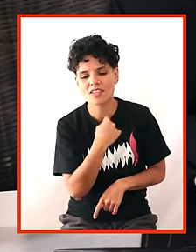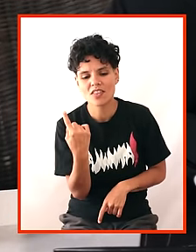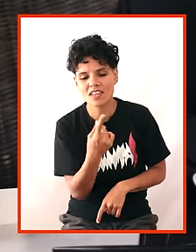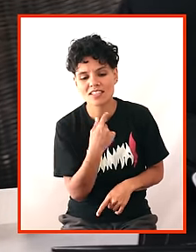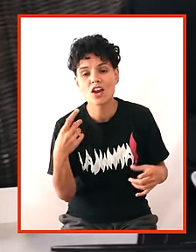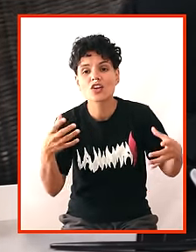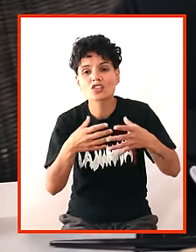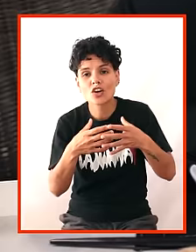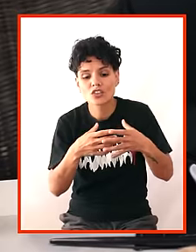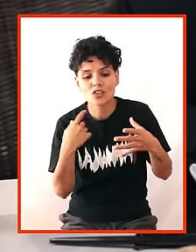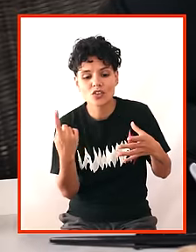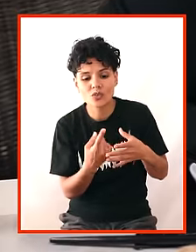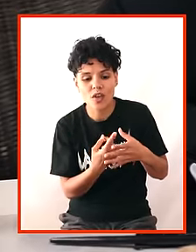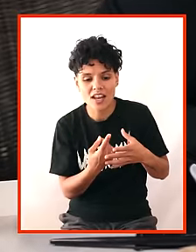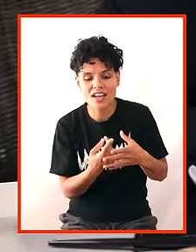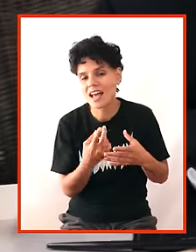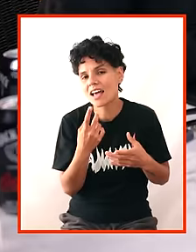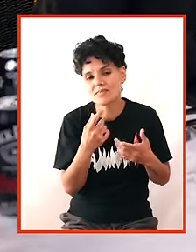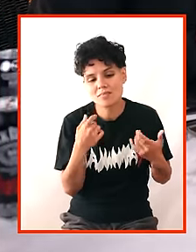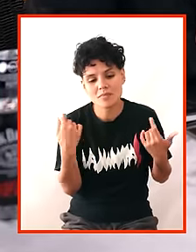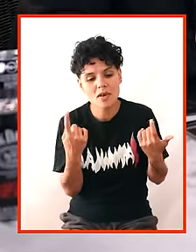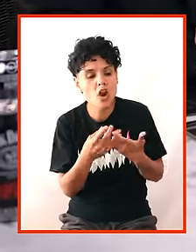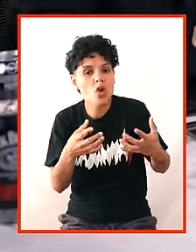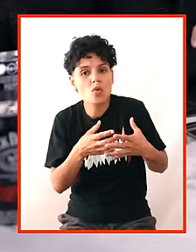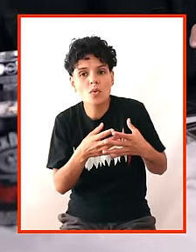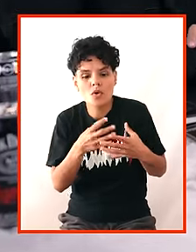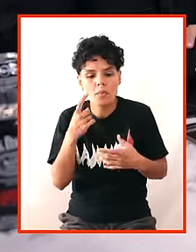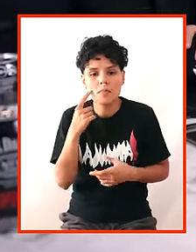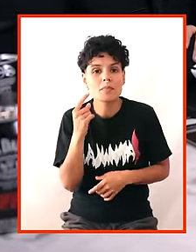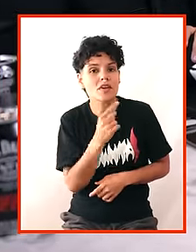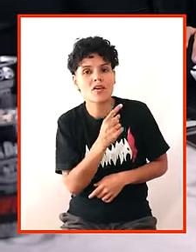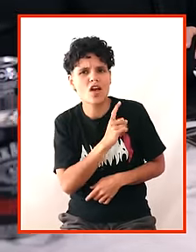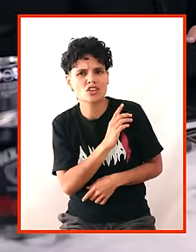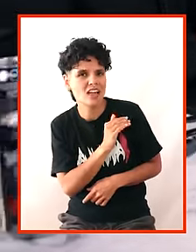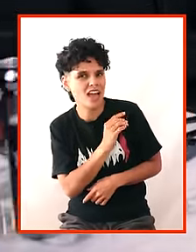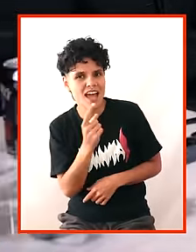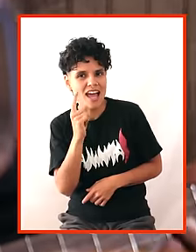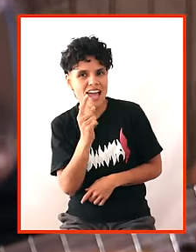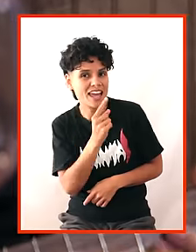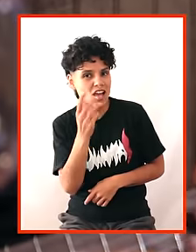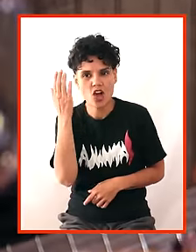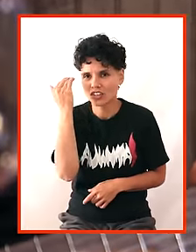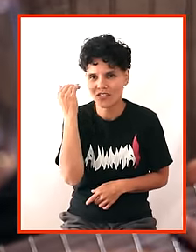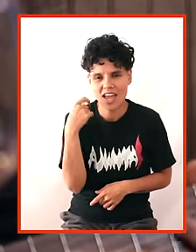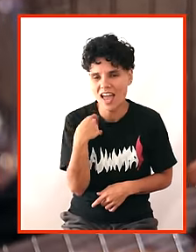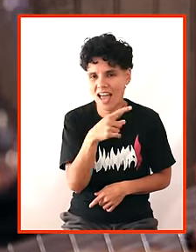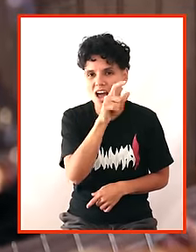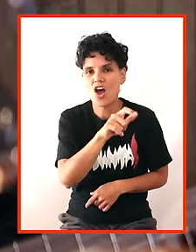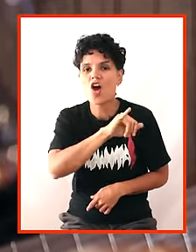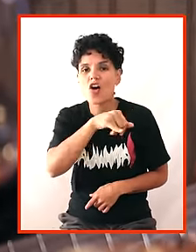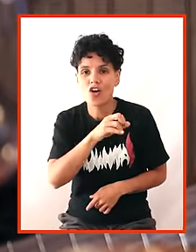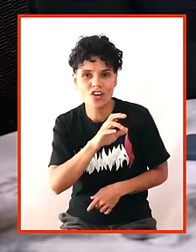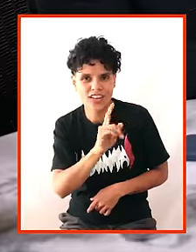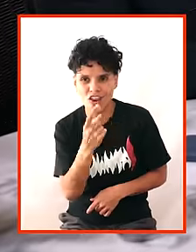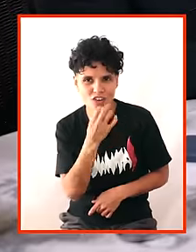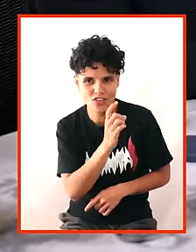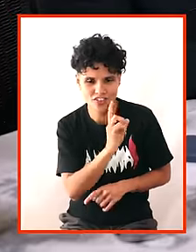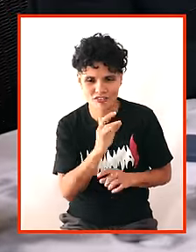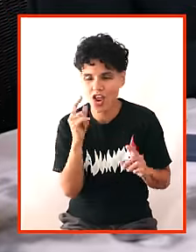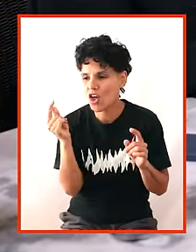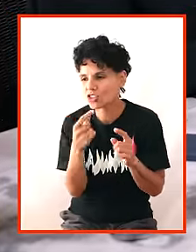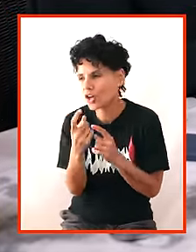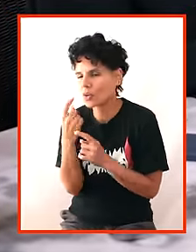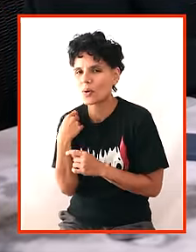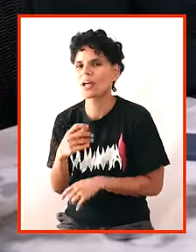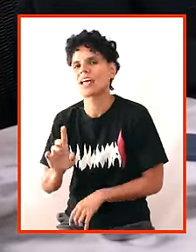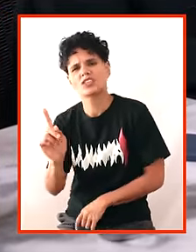De la jerga. Sí, de la jerga. De la jerga, pero del grupo. Pero él no lo sabía. Él no lo sabía. No, él no sabía. No, no, bueno, una cuestión. Él no lo sabía. Interna, no, nosotros cualquier